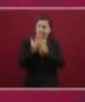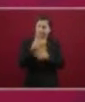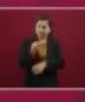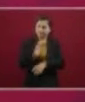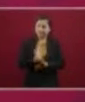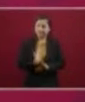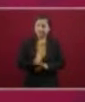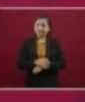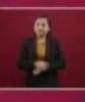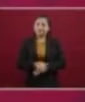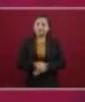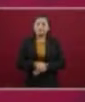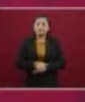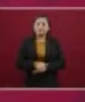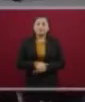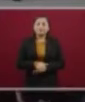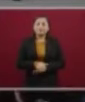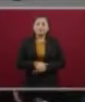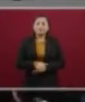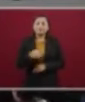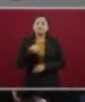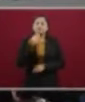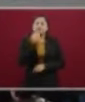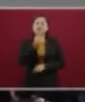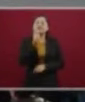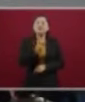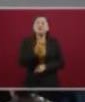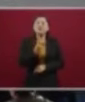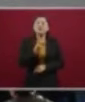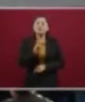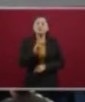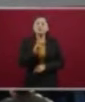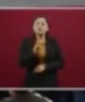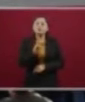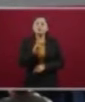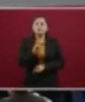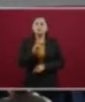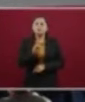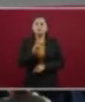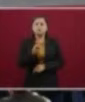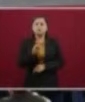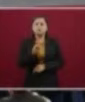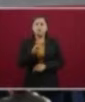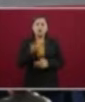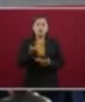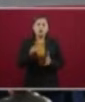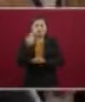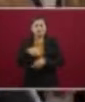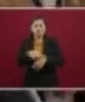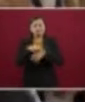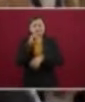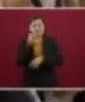mismo. Yo estoy de acuerdo en que no se puede todavía evaluar una estrategia por 3 meses. Pero también con el gobernador de Veracruz, justamente en su